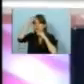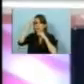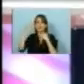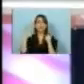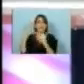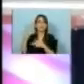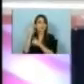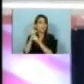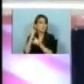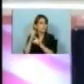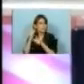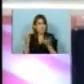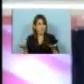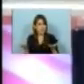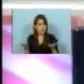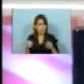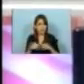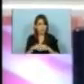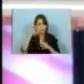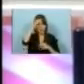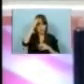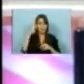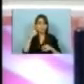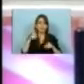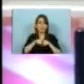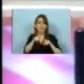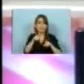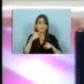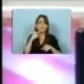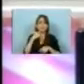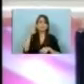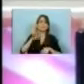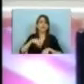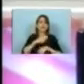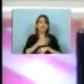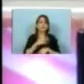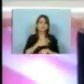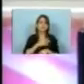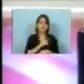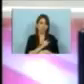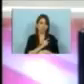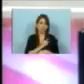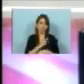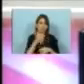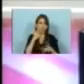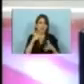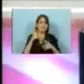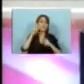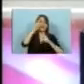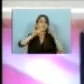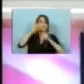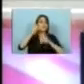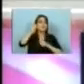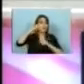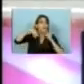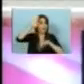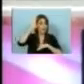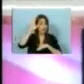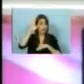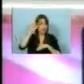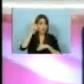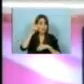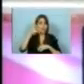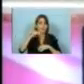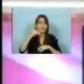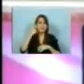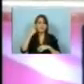los espectáculos siempre. Sí, es un gran maleducado, Gasalla, y me da mucha pena porque la gente grande, la gente mayor,